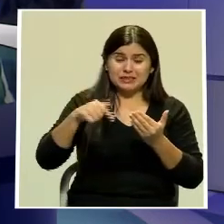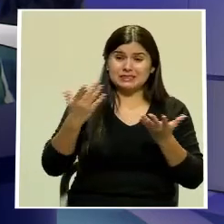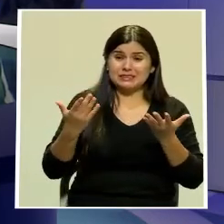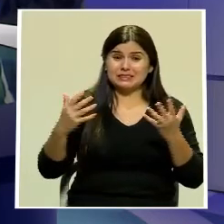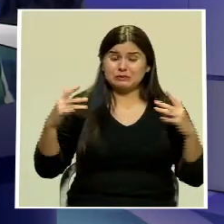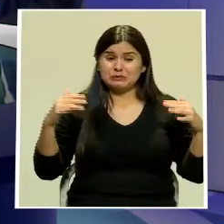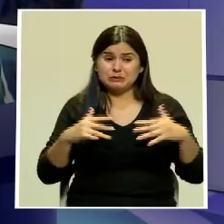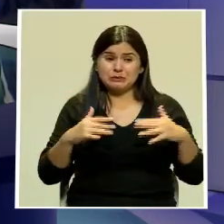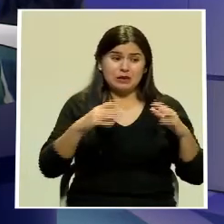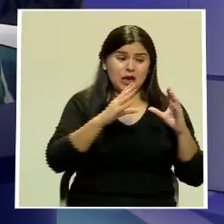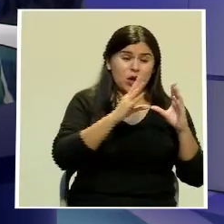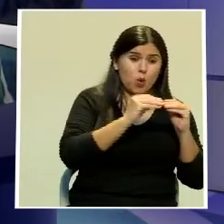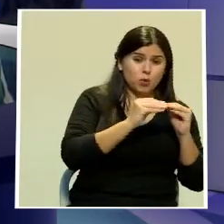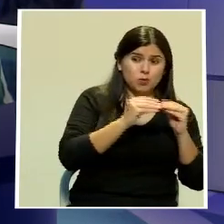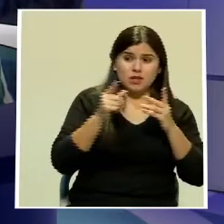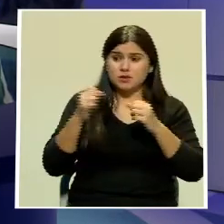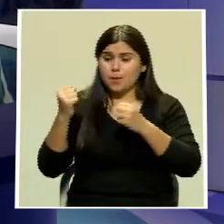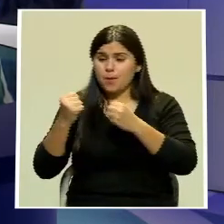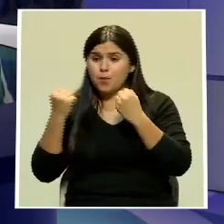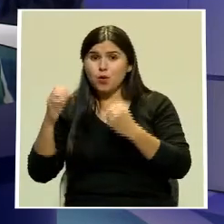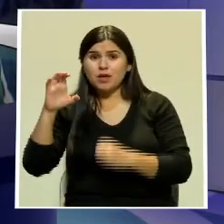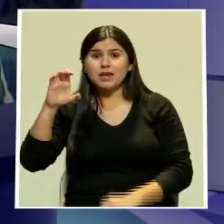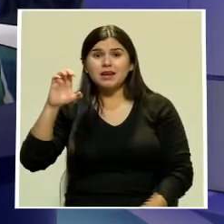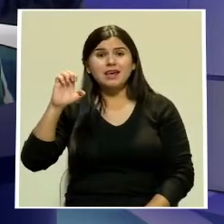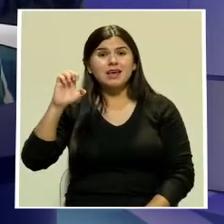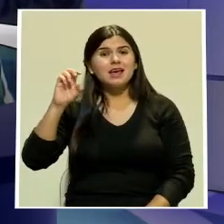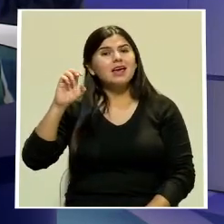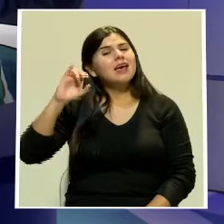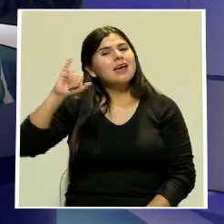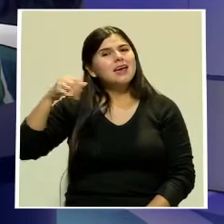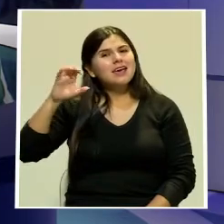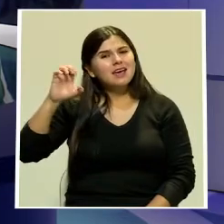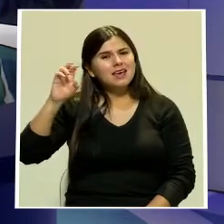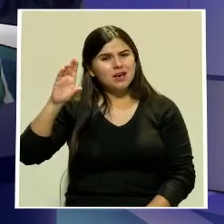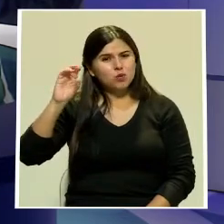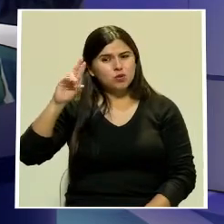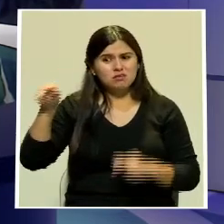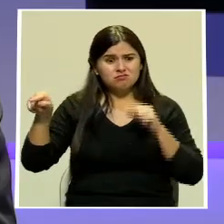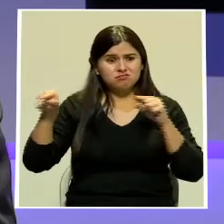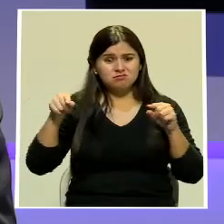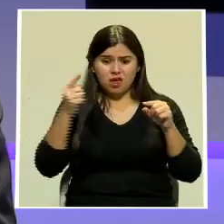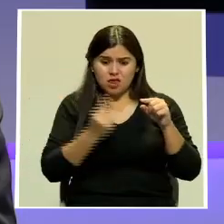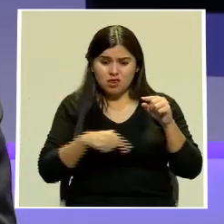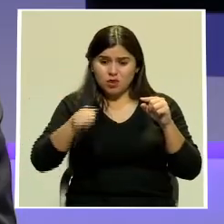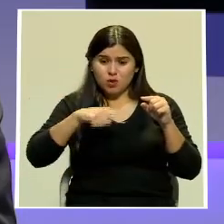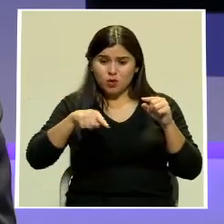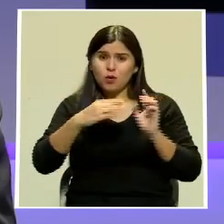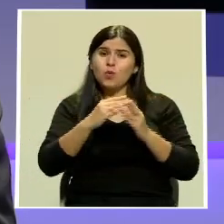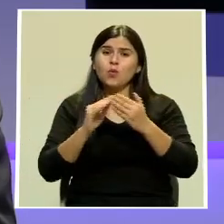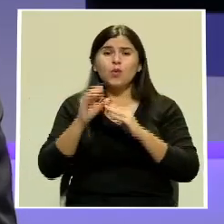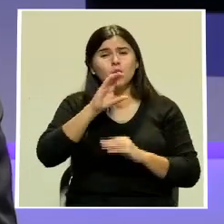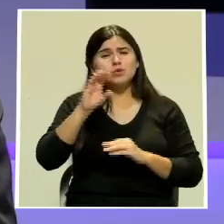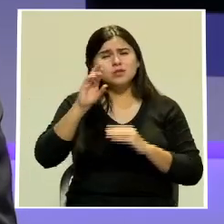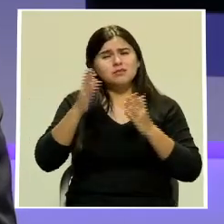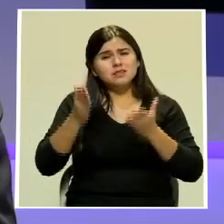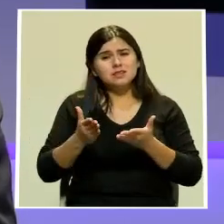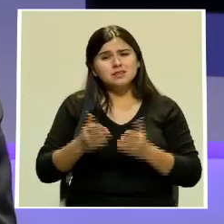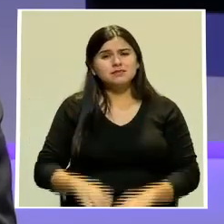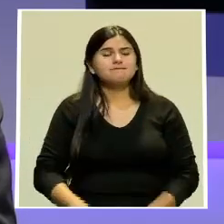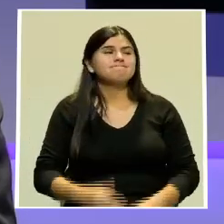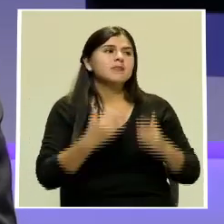el Congreso y el Ejecutivo estamos nosotros, los ciudadanos. Así es, muchas gracias por la invitación y me sumo